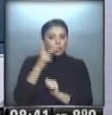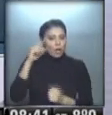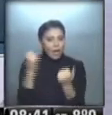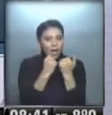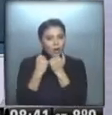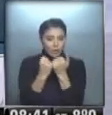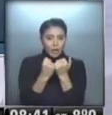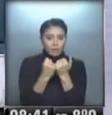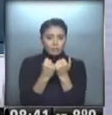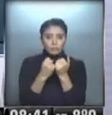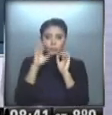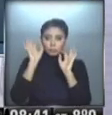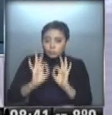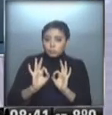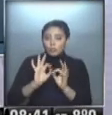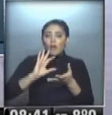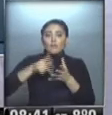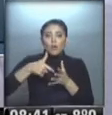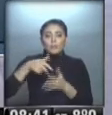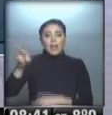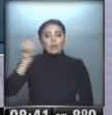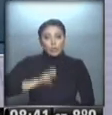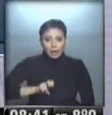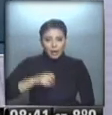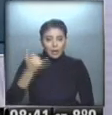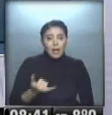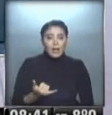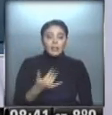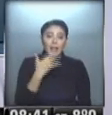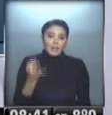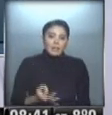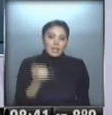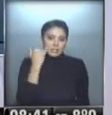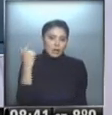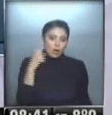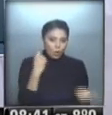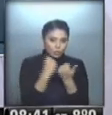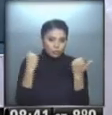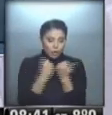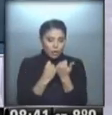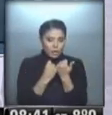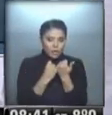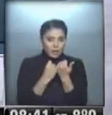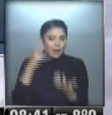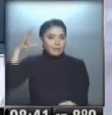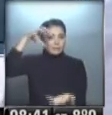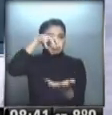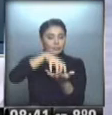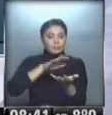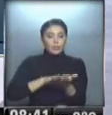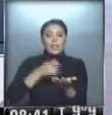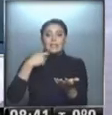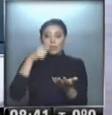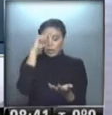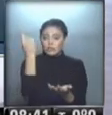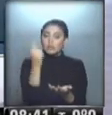se está es una modalidad de cobro en adelante que en realidad ya está regulada por la superintendencia de seguros de